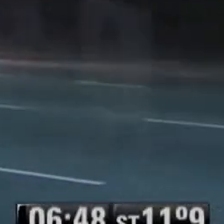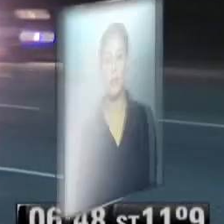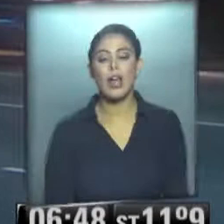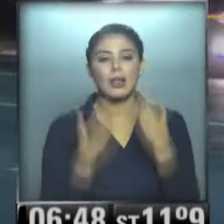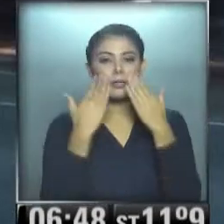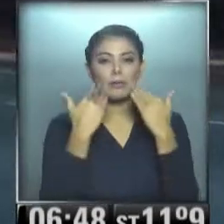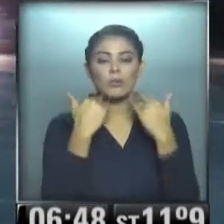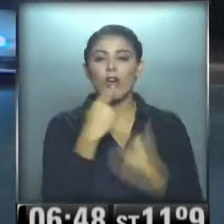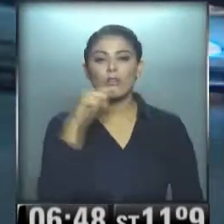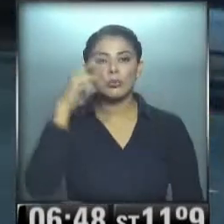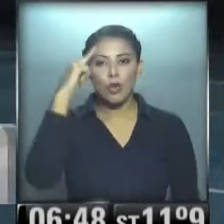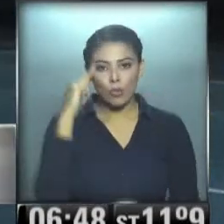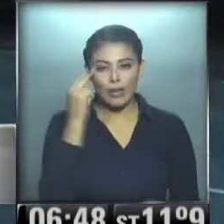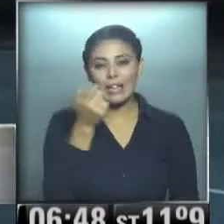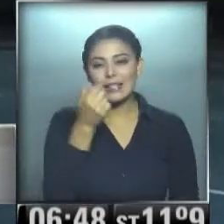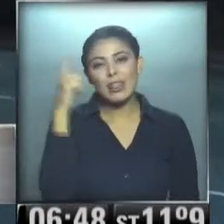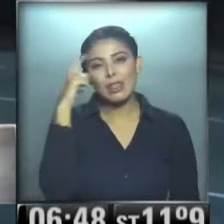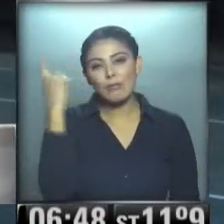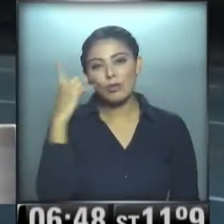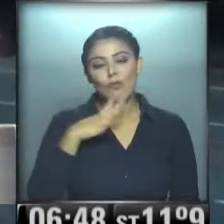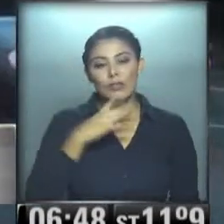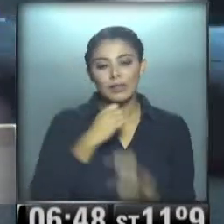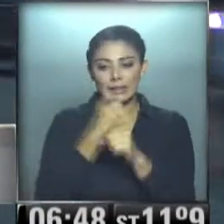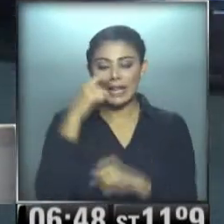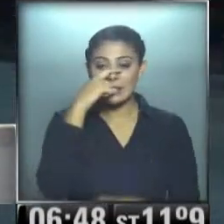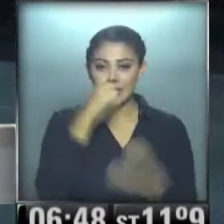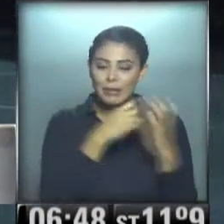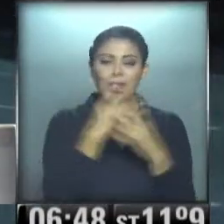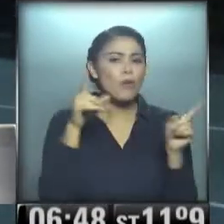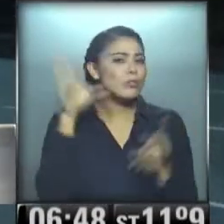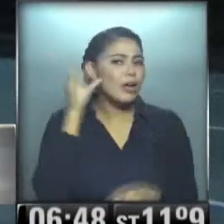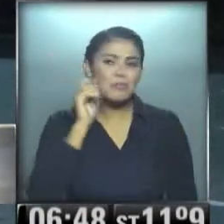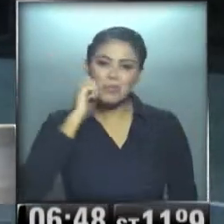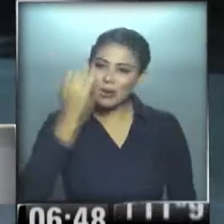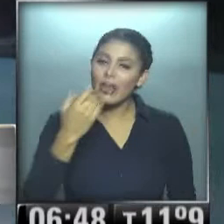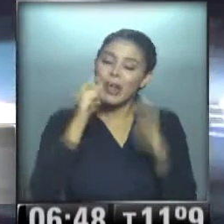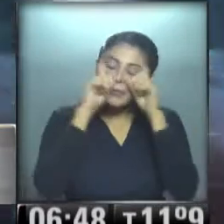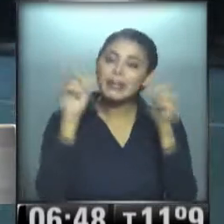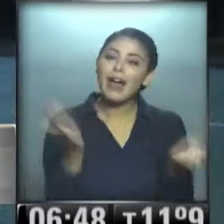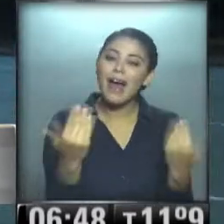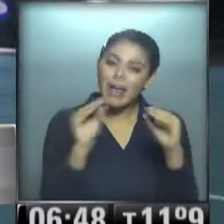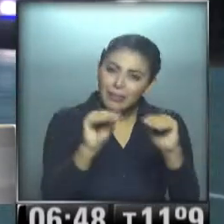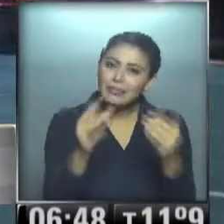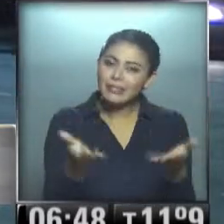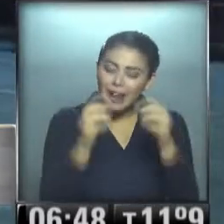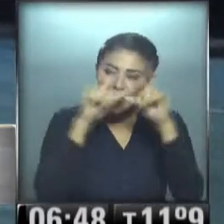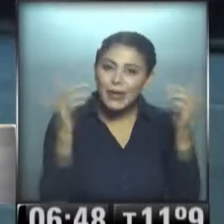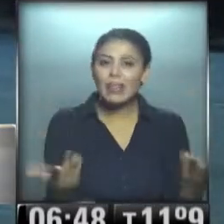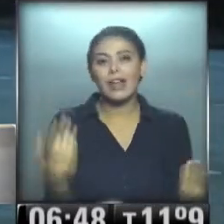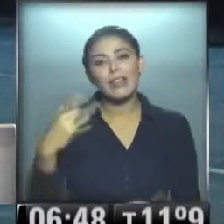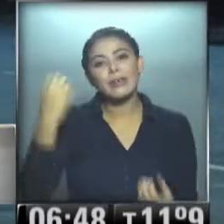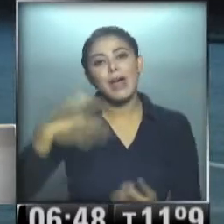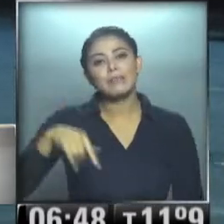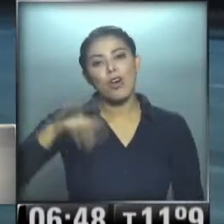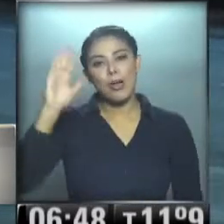11:09 en la ciudad de Buenos Aires, casi 10 minutos para las 7. Con buena música te decimos despertate, levántate, que ya hay que arrancar